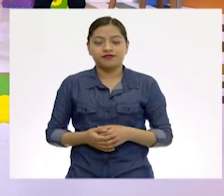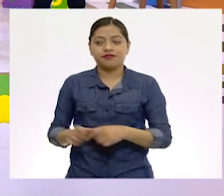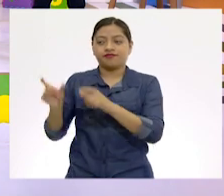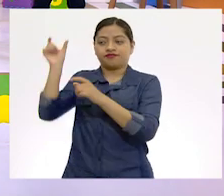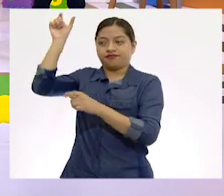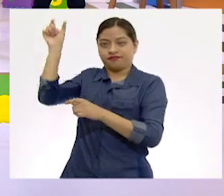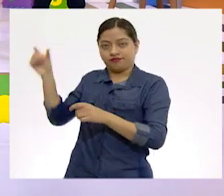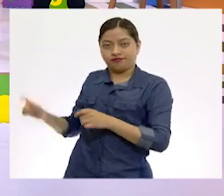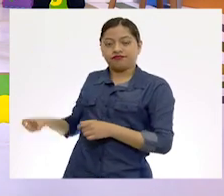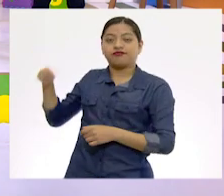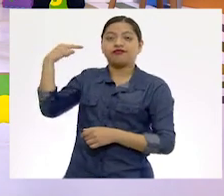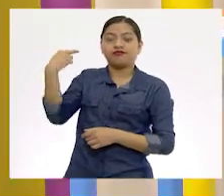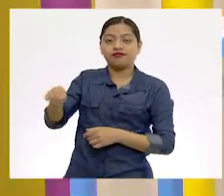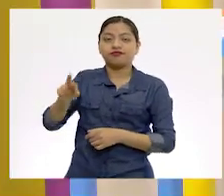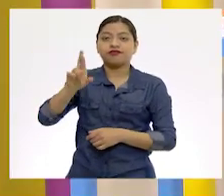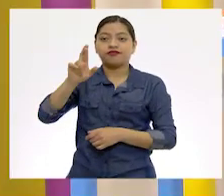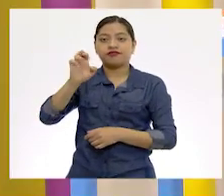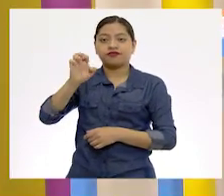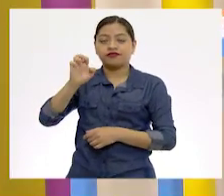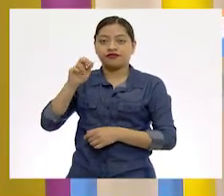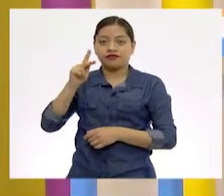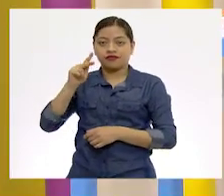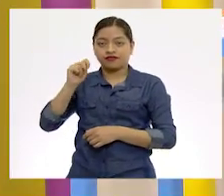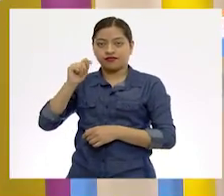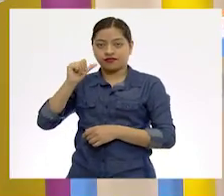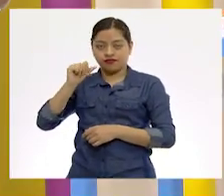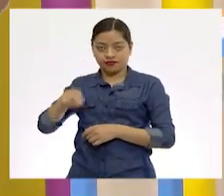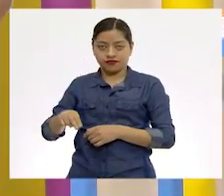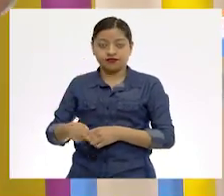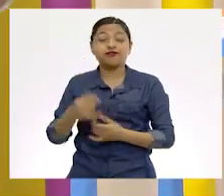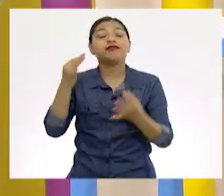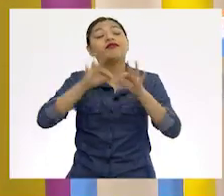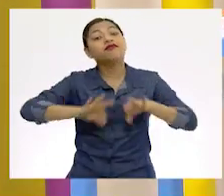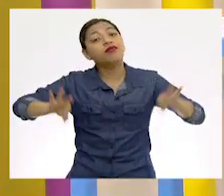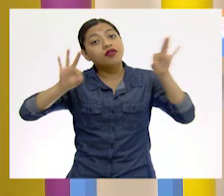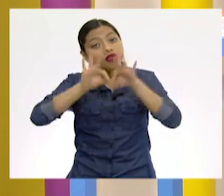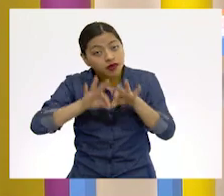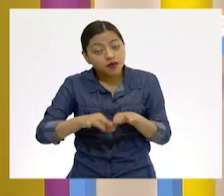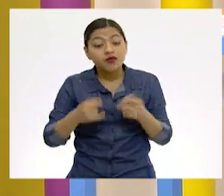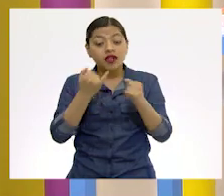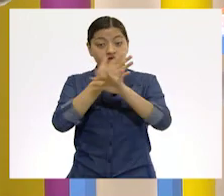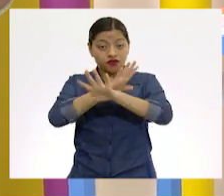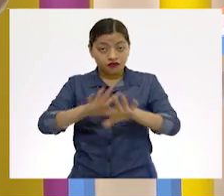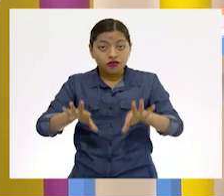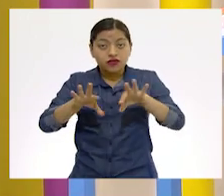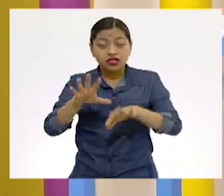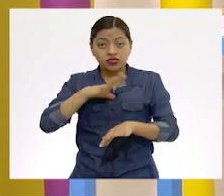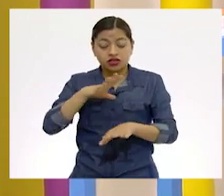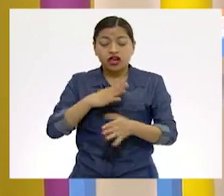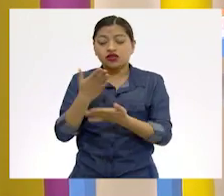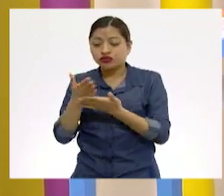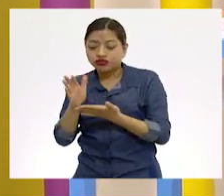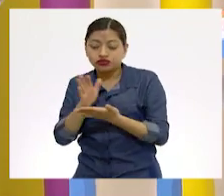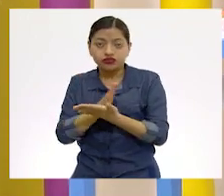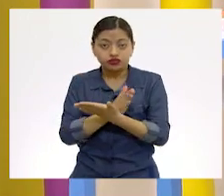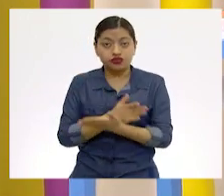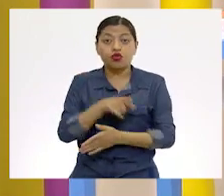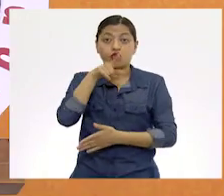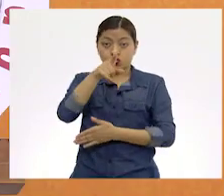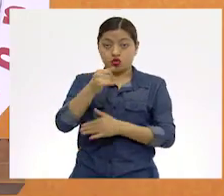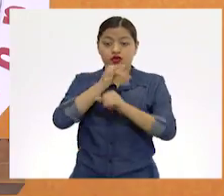Reptan. Así es. Recuerden que es muy importante organizar la información. Si nosotros organizamos la